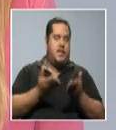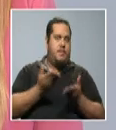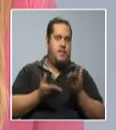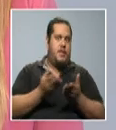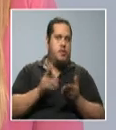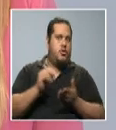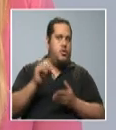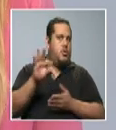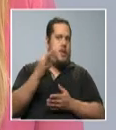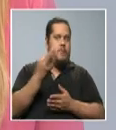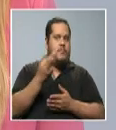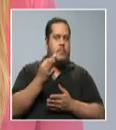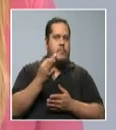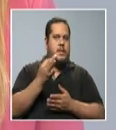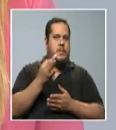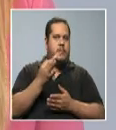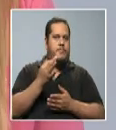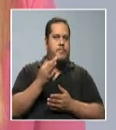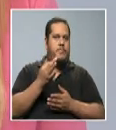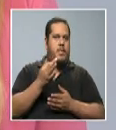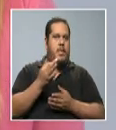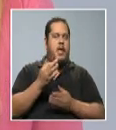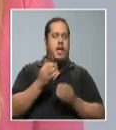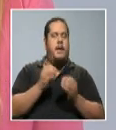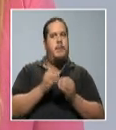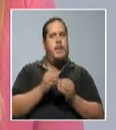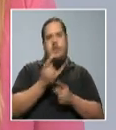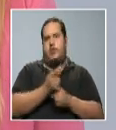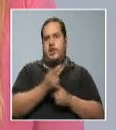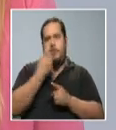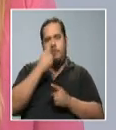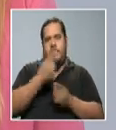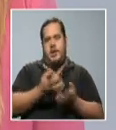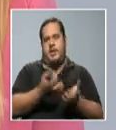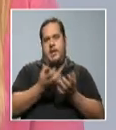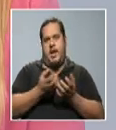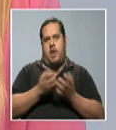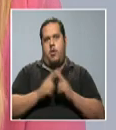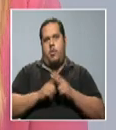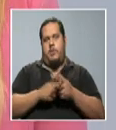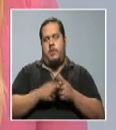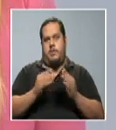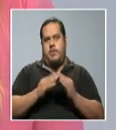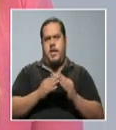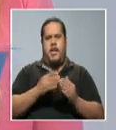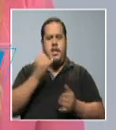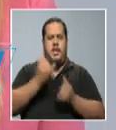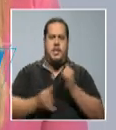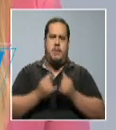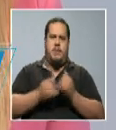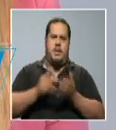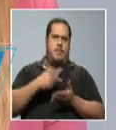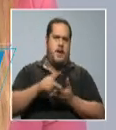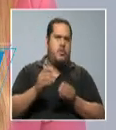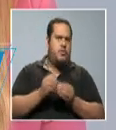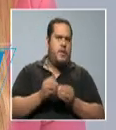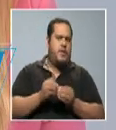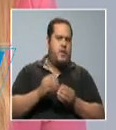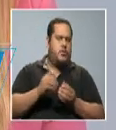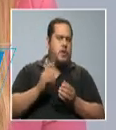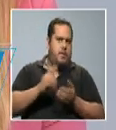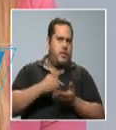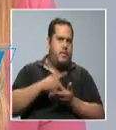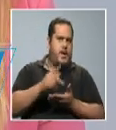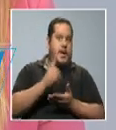las formas más idóneas para sacar un crédito de casa, y terminan pagando mucho más de lo que pudieron pagar en un